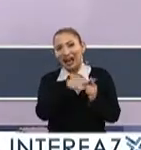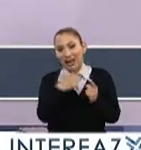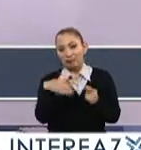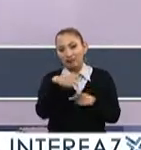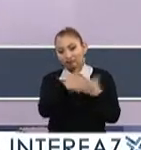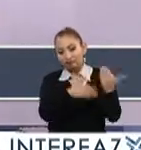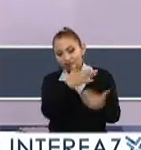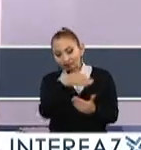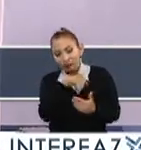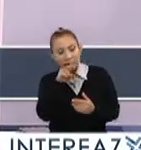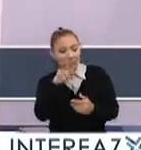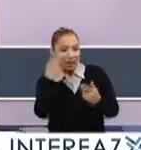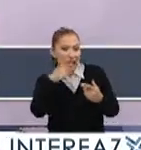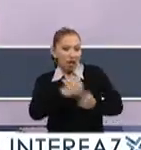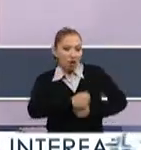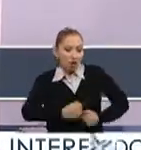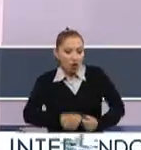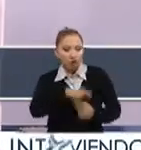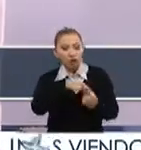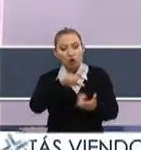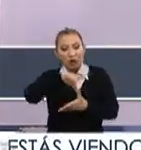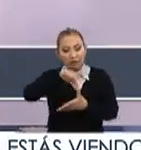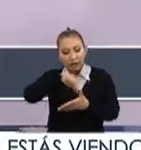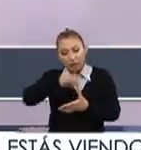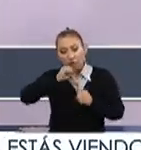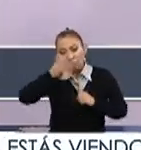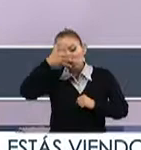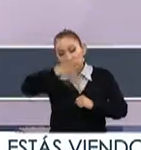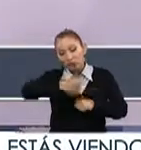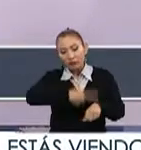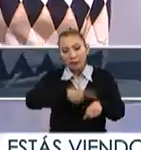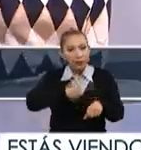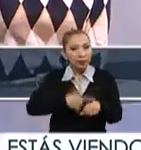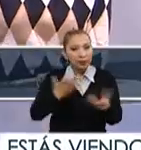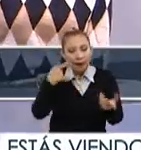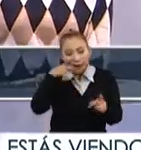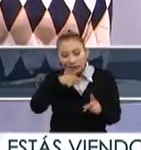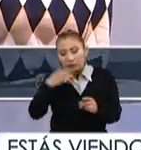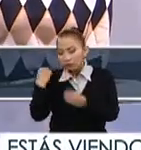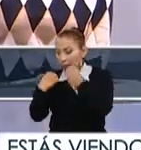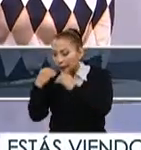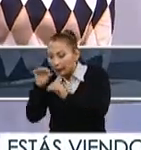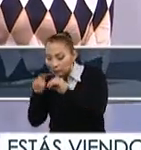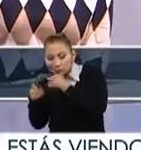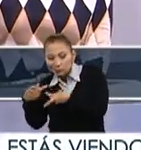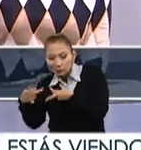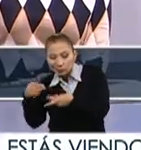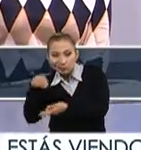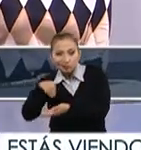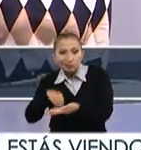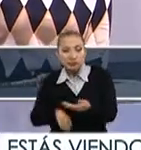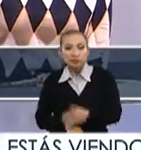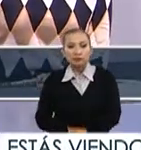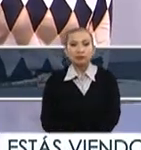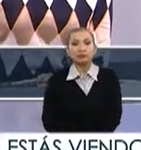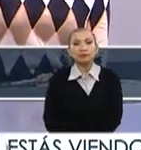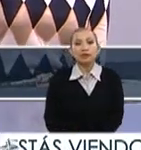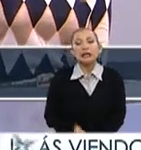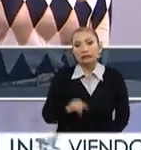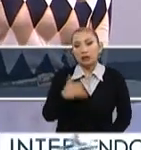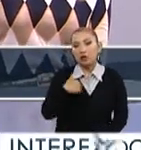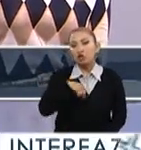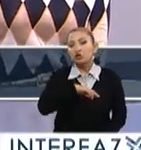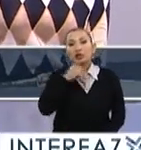en los últimos años, ¿no? De los mexicanos, de los latinos, todo esto para entender cómo enfocar la nutrición en general. Sí, lo